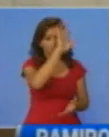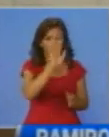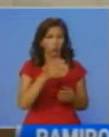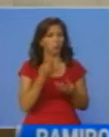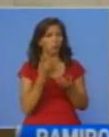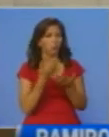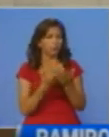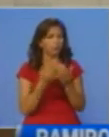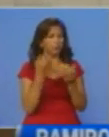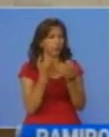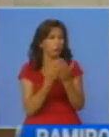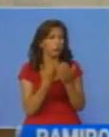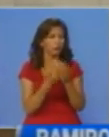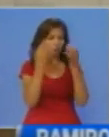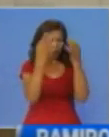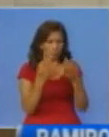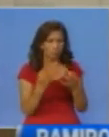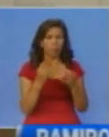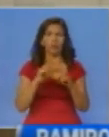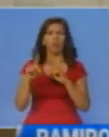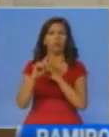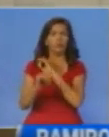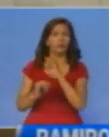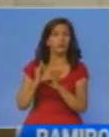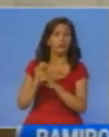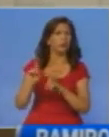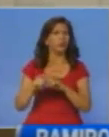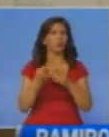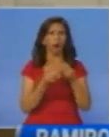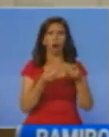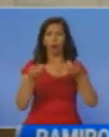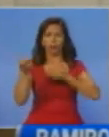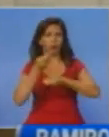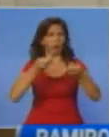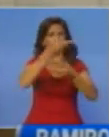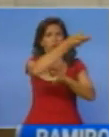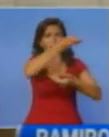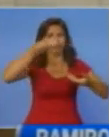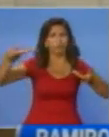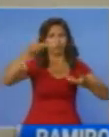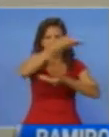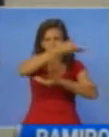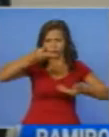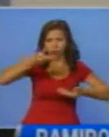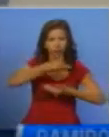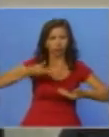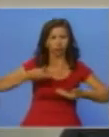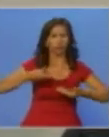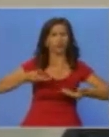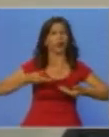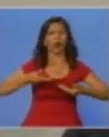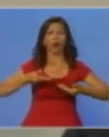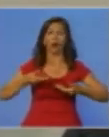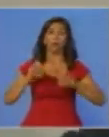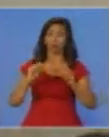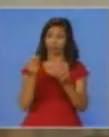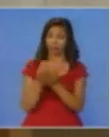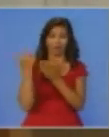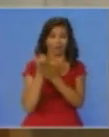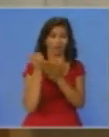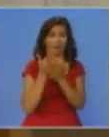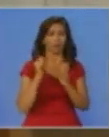a trabajar con los mercados internacionales eso le da mayor opciones pero también advierte de los riesgos